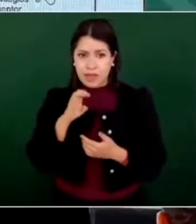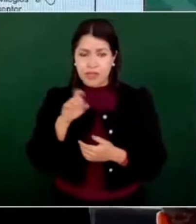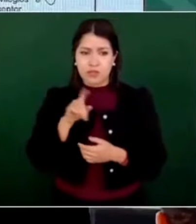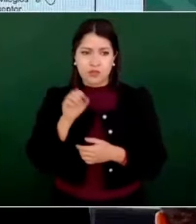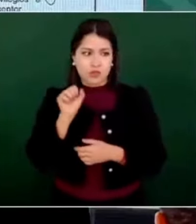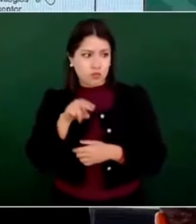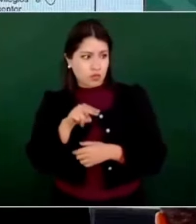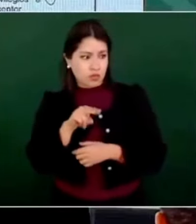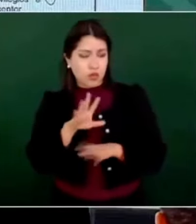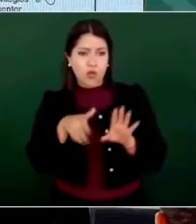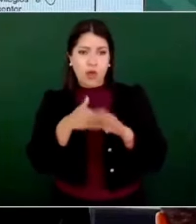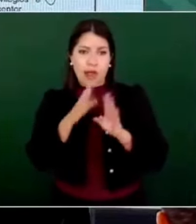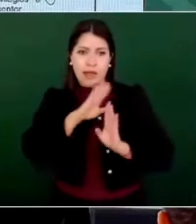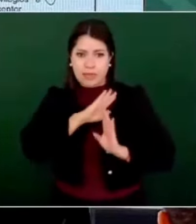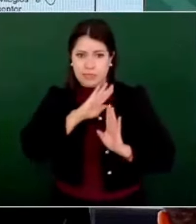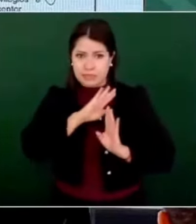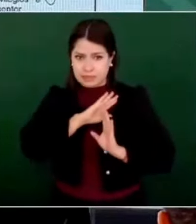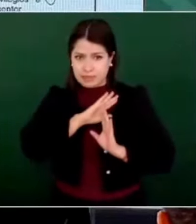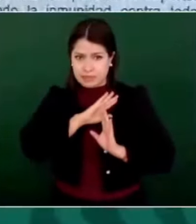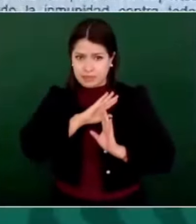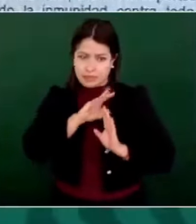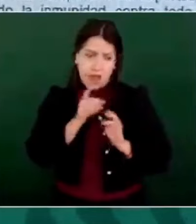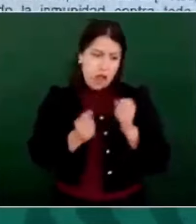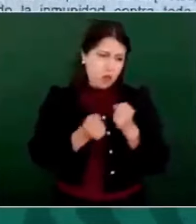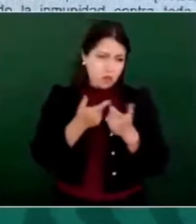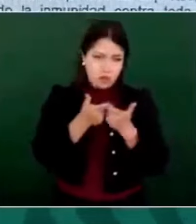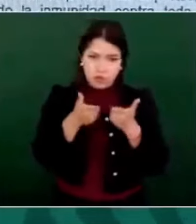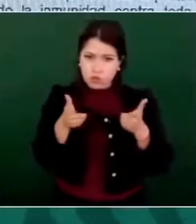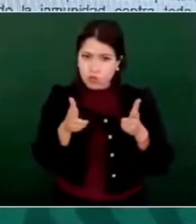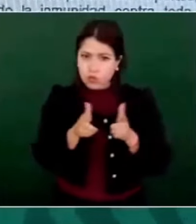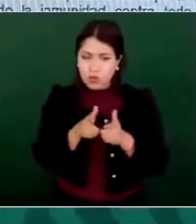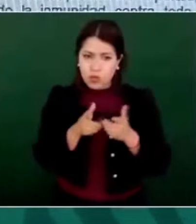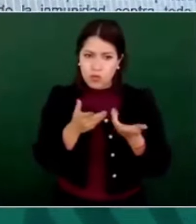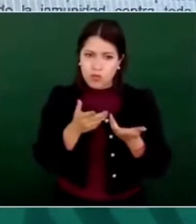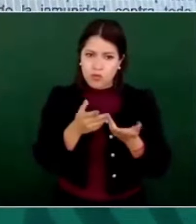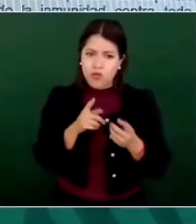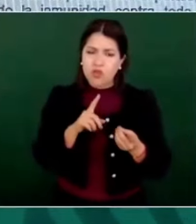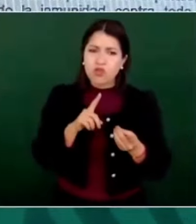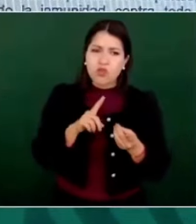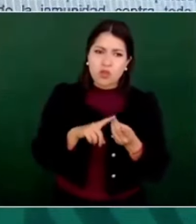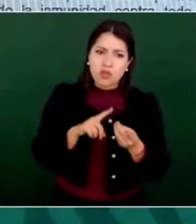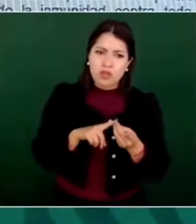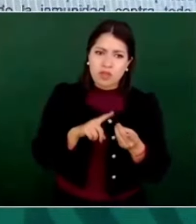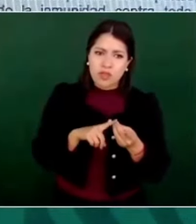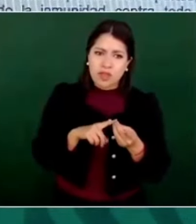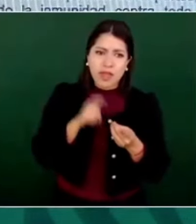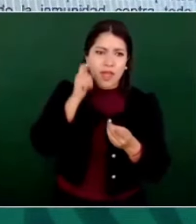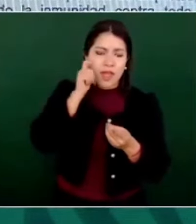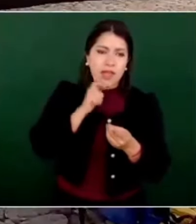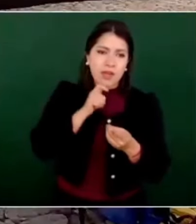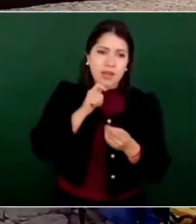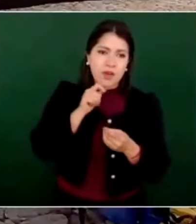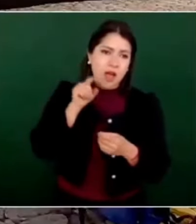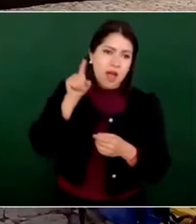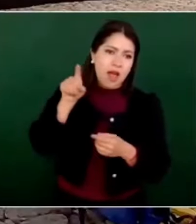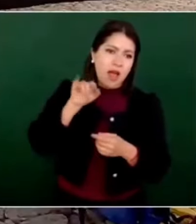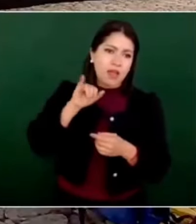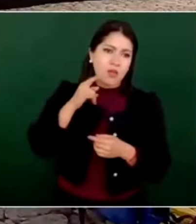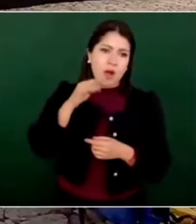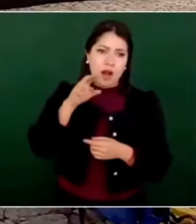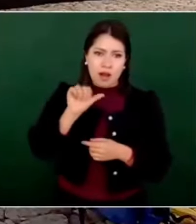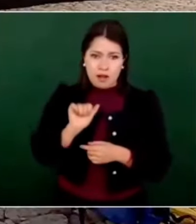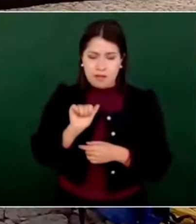ejército de los batall de Iguala que por cierto